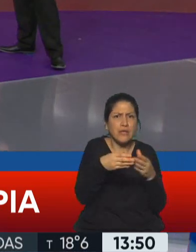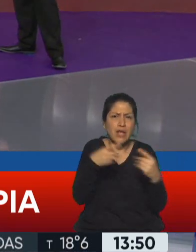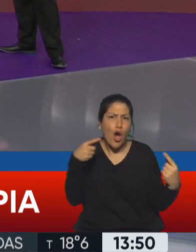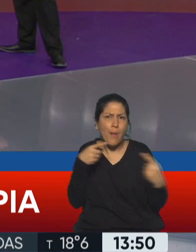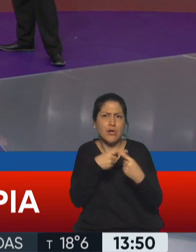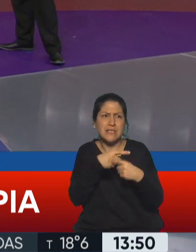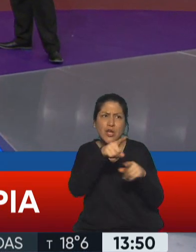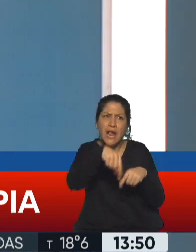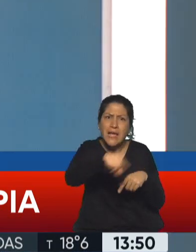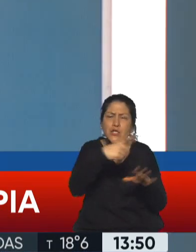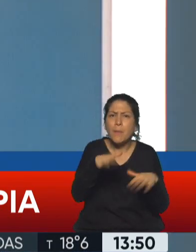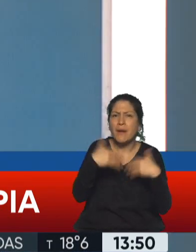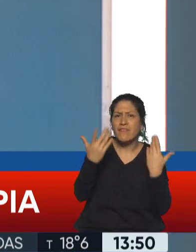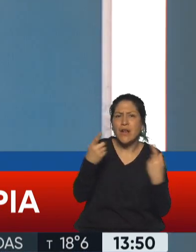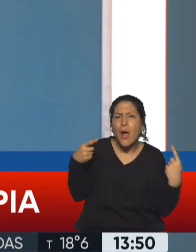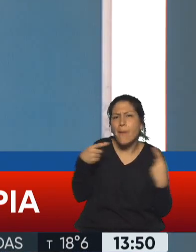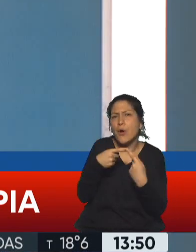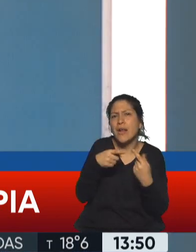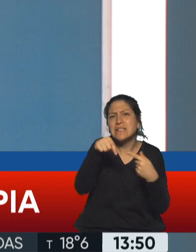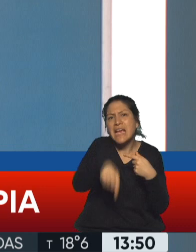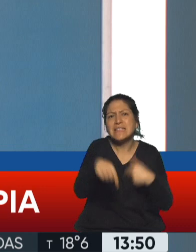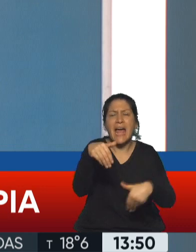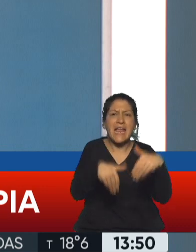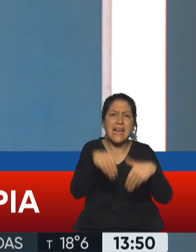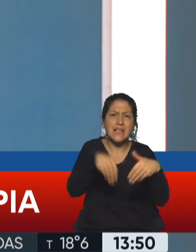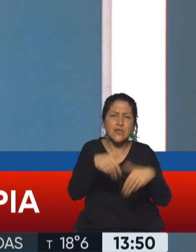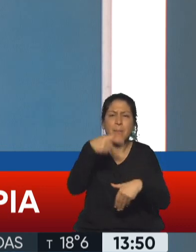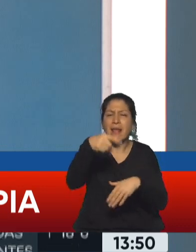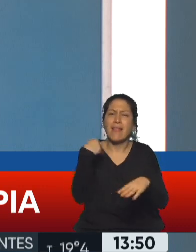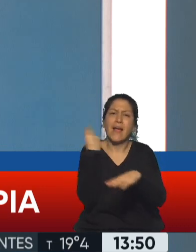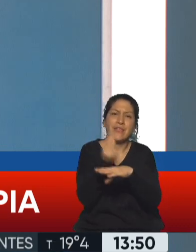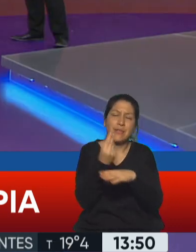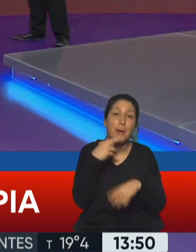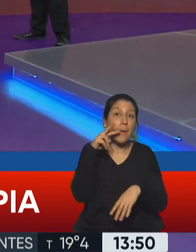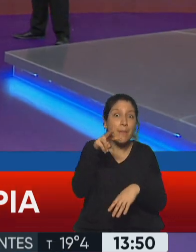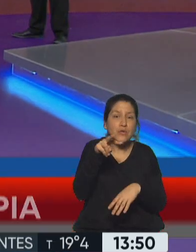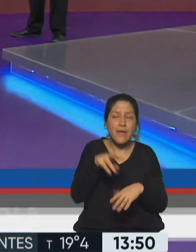que prefirieron oponerse en esta manera, en esta elección, para esta candidatura. Vamos a ver